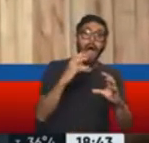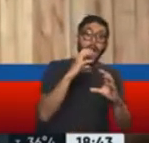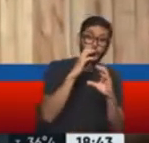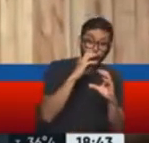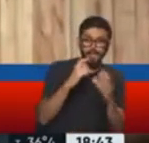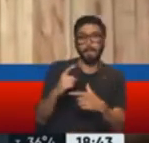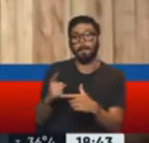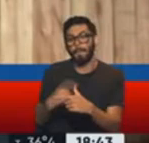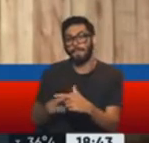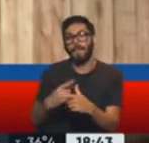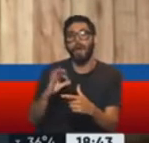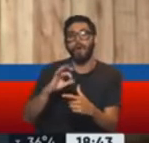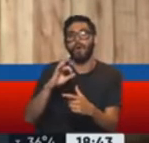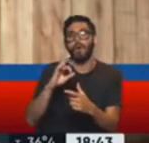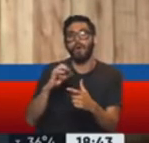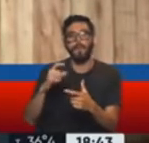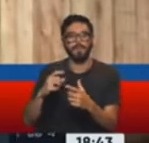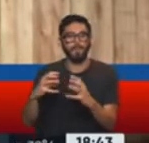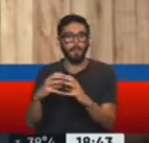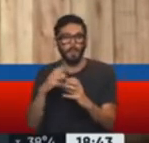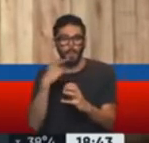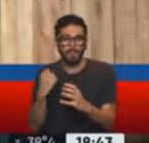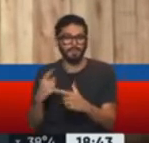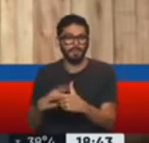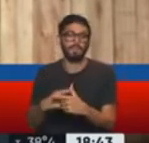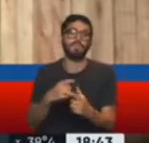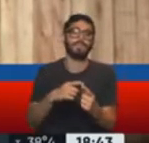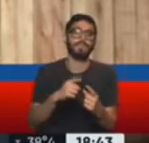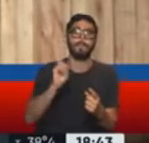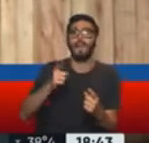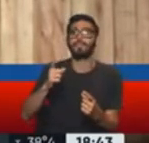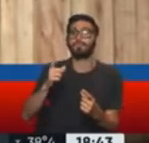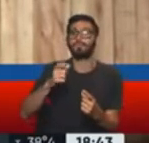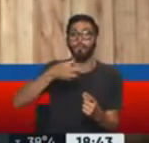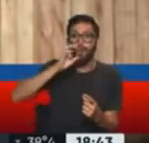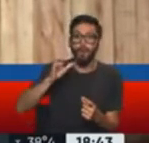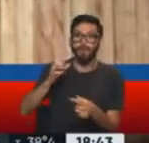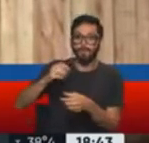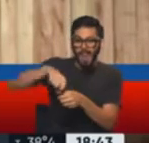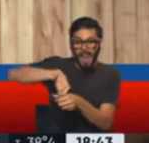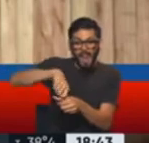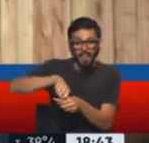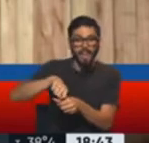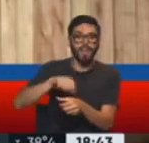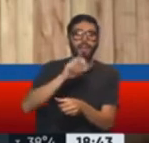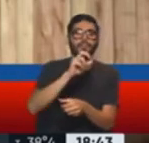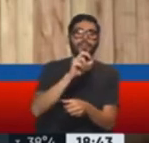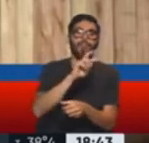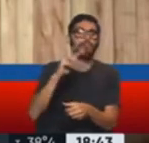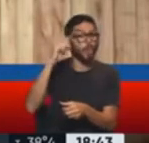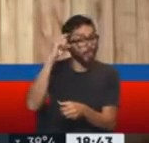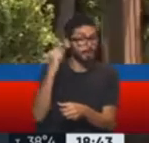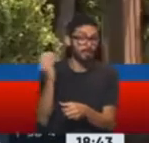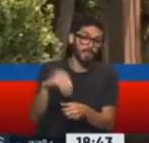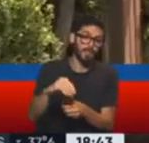de papas o batatas fritas. A eso, si le agregás una gaseosa, te sale 210 la lata. O cerveza tirada,